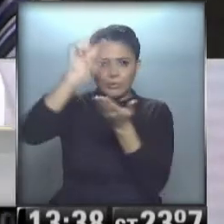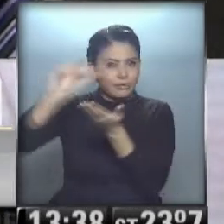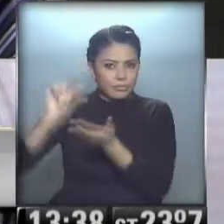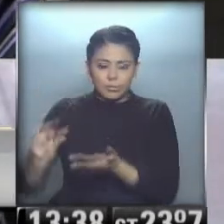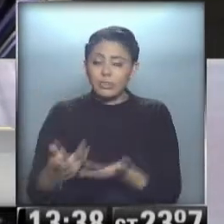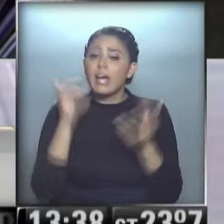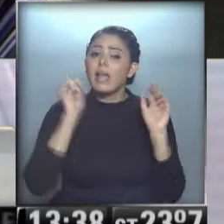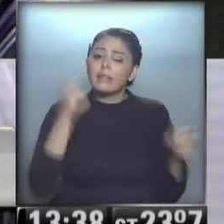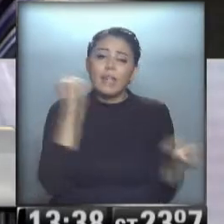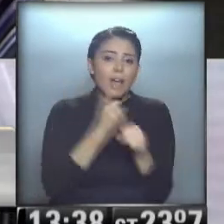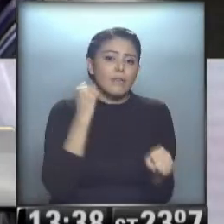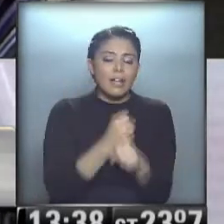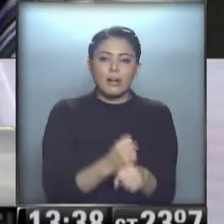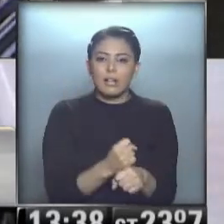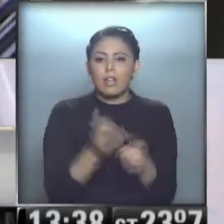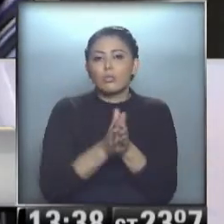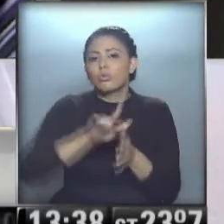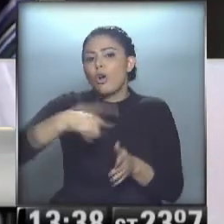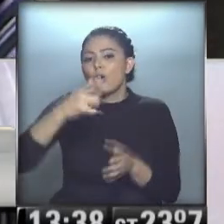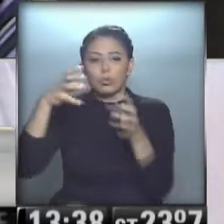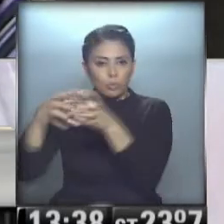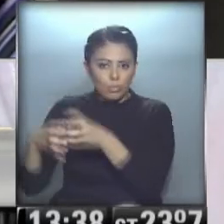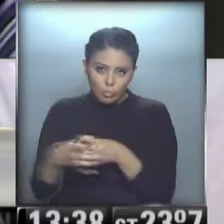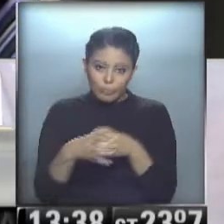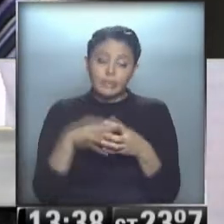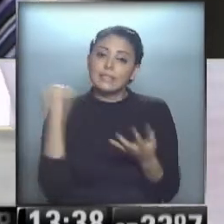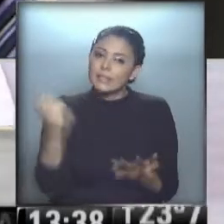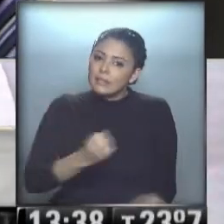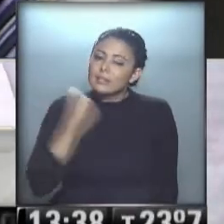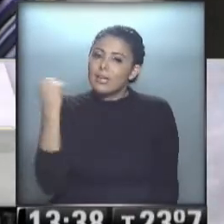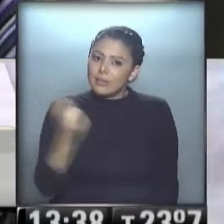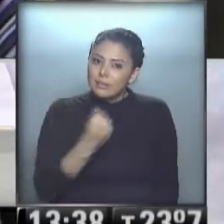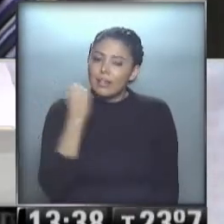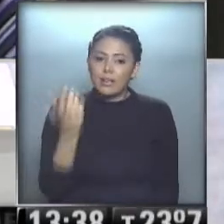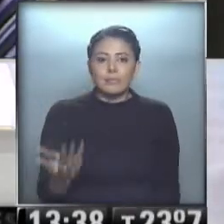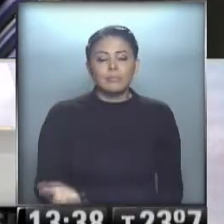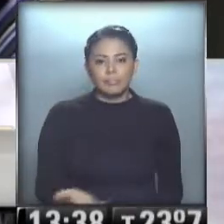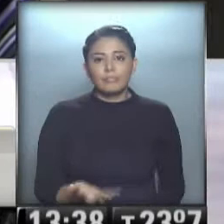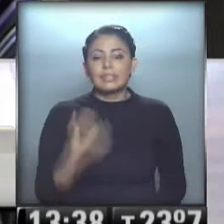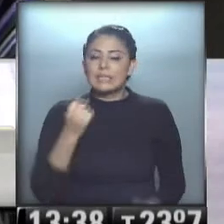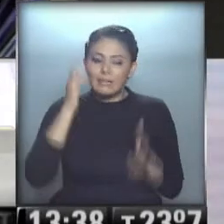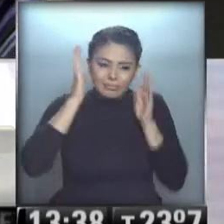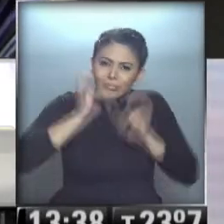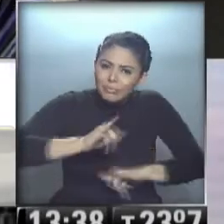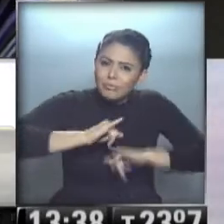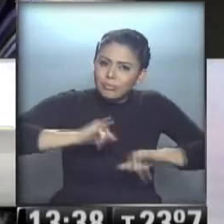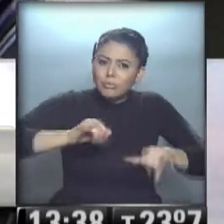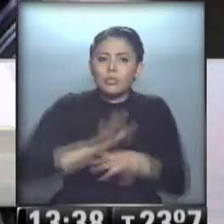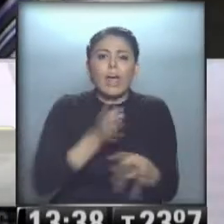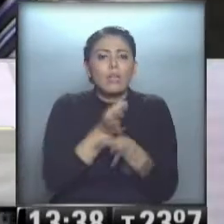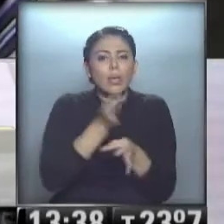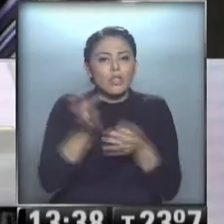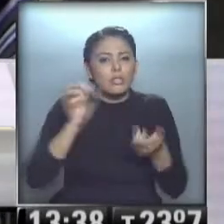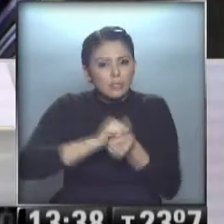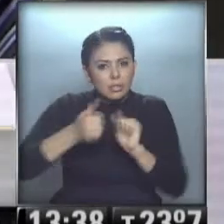trabajamos mucho con otros organismos para tratar de de hacer hincapié en la educación sexual